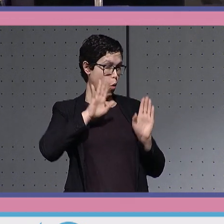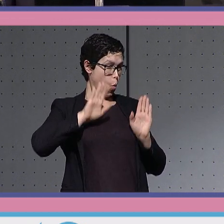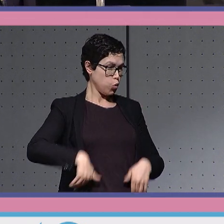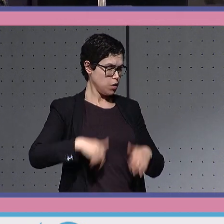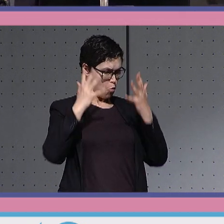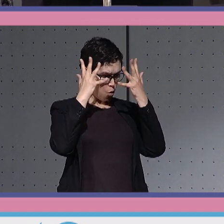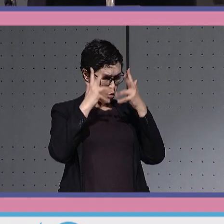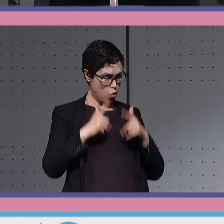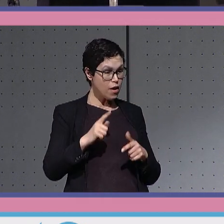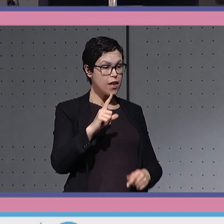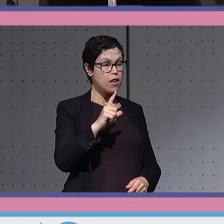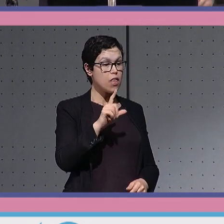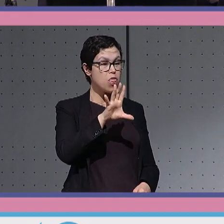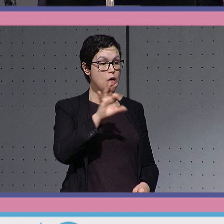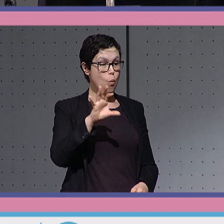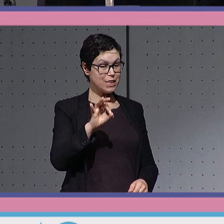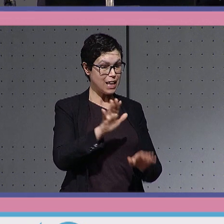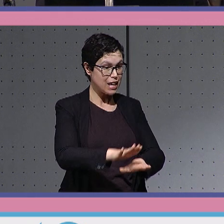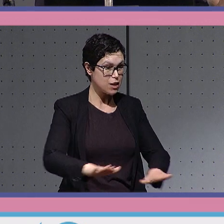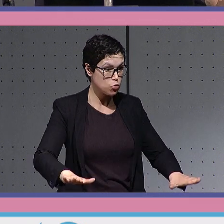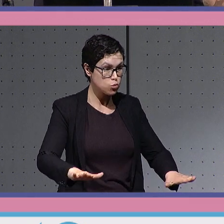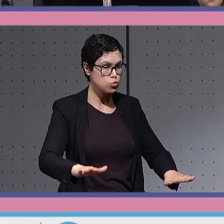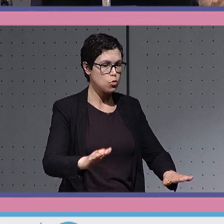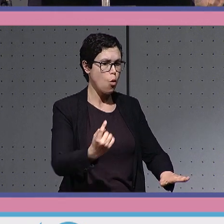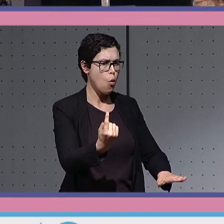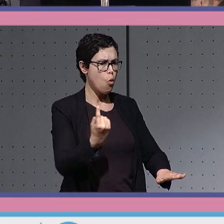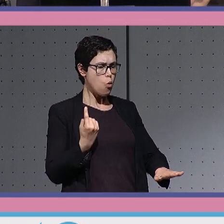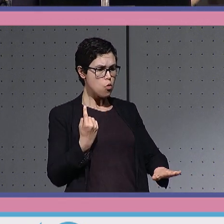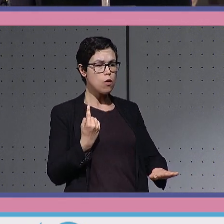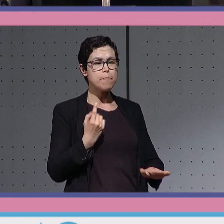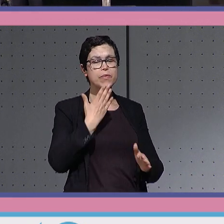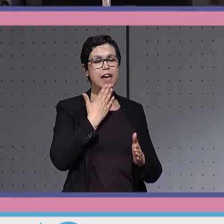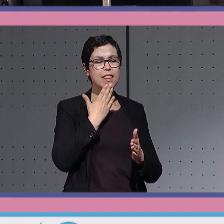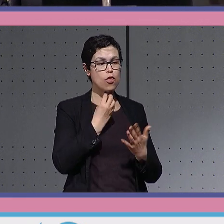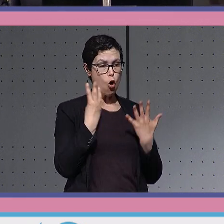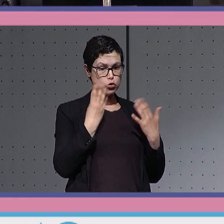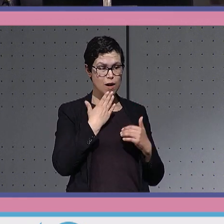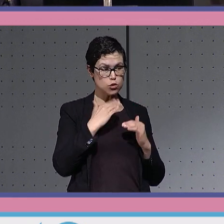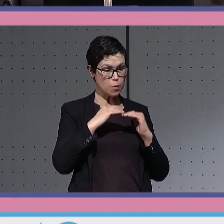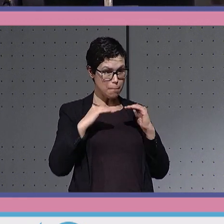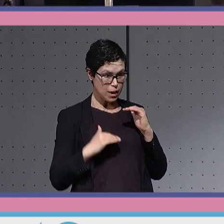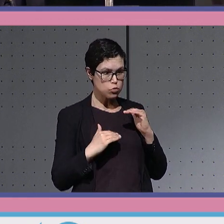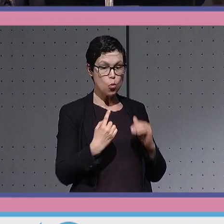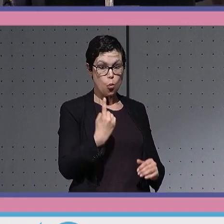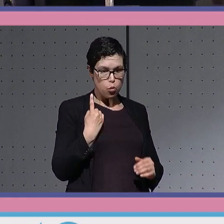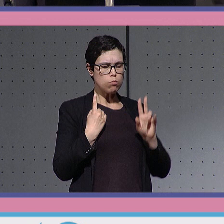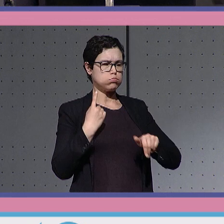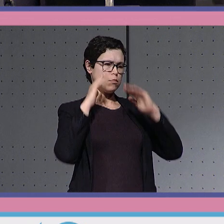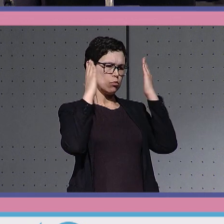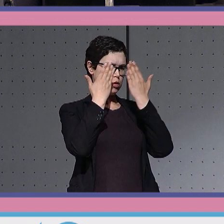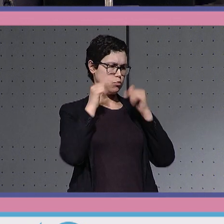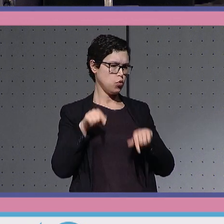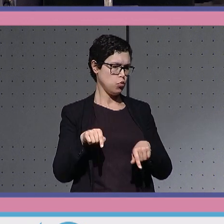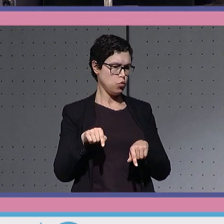pues hablamos de que 1 de cada 50 niños por debajo de 8 años tienen un trastorno de espectro de autismo. Cifras que